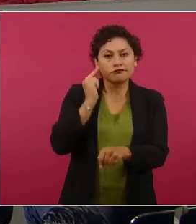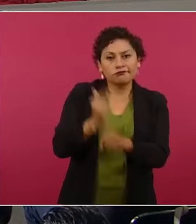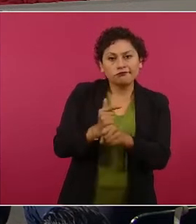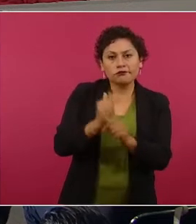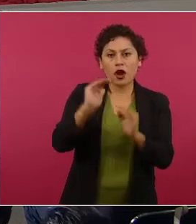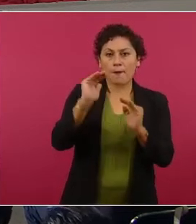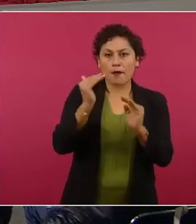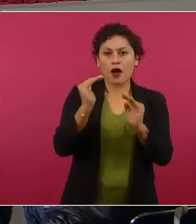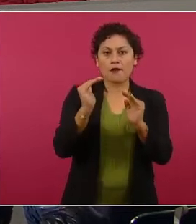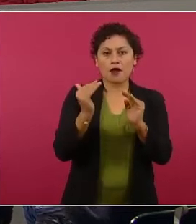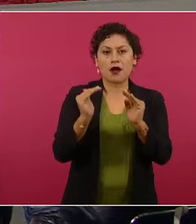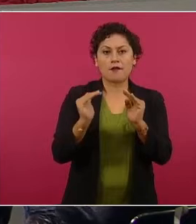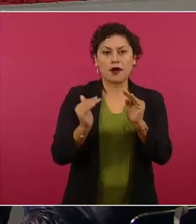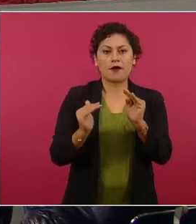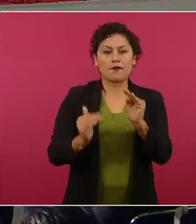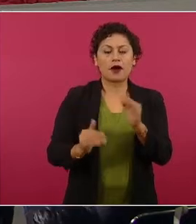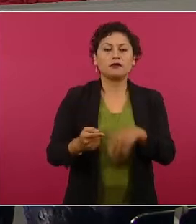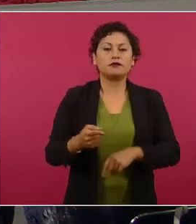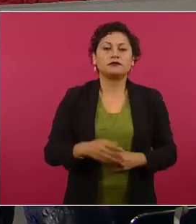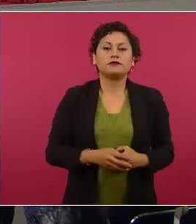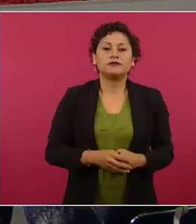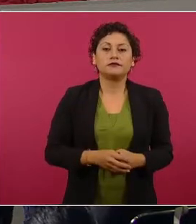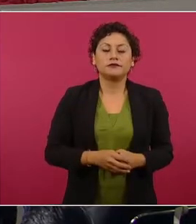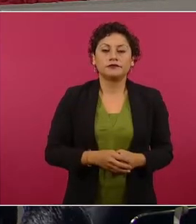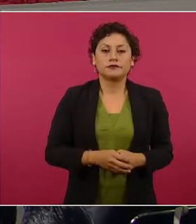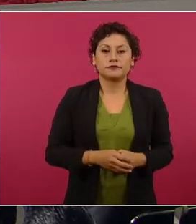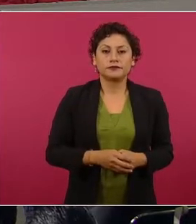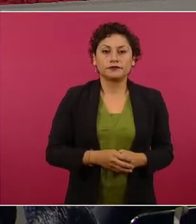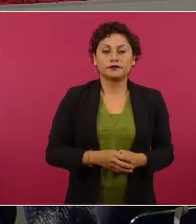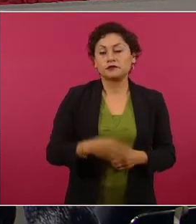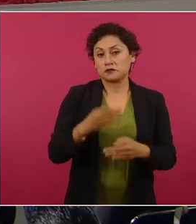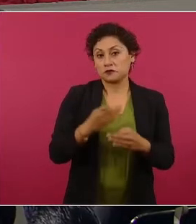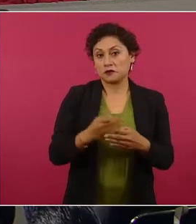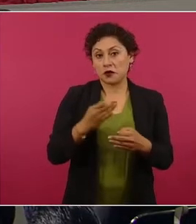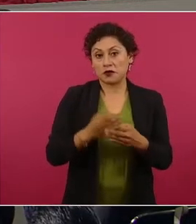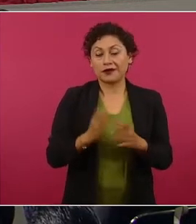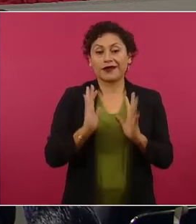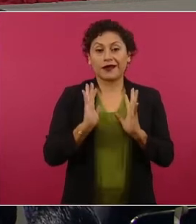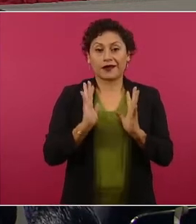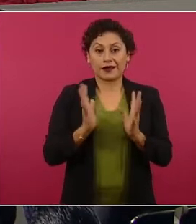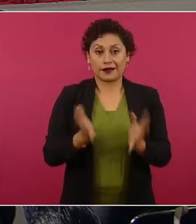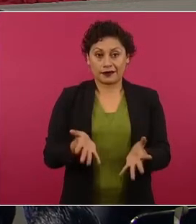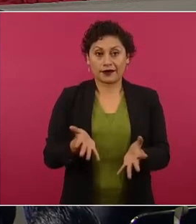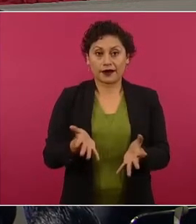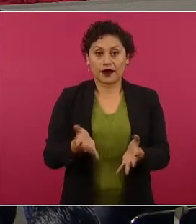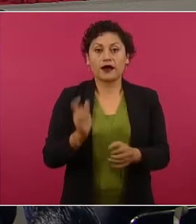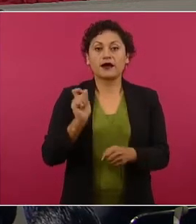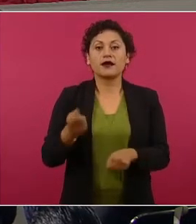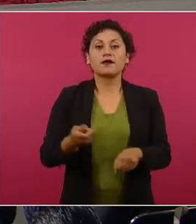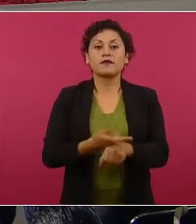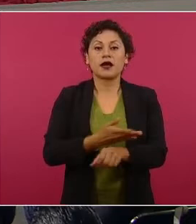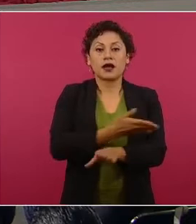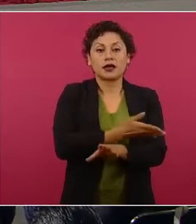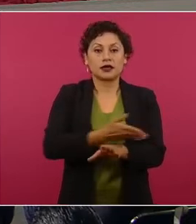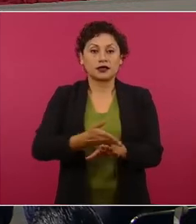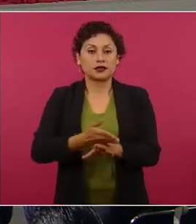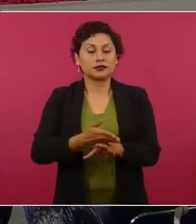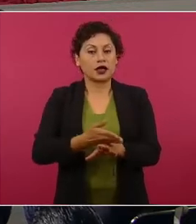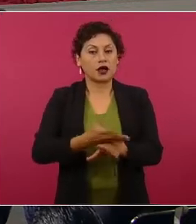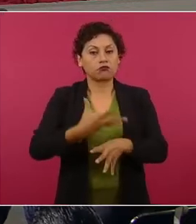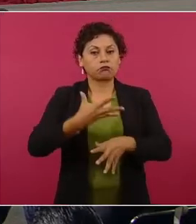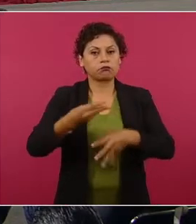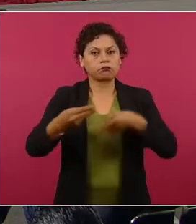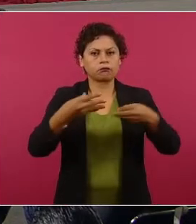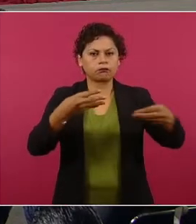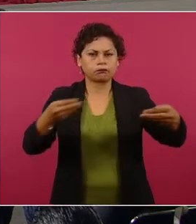reducción. En este momento nos encontramos a prácticamente la tercera parte de la intensidad epidémica que tuvimos